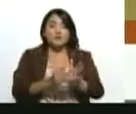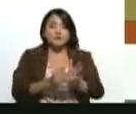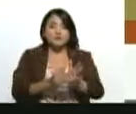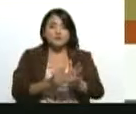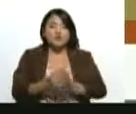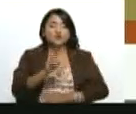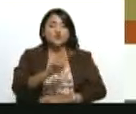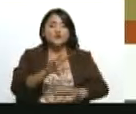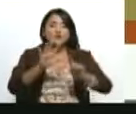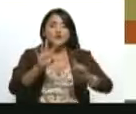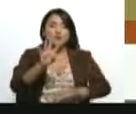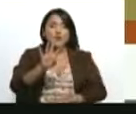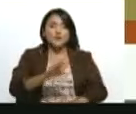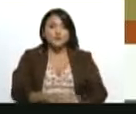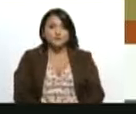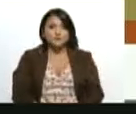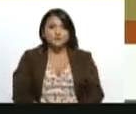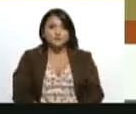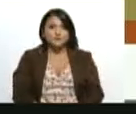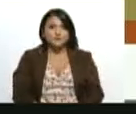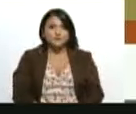39.264.